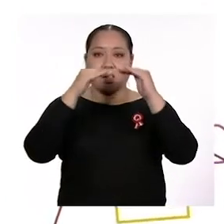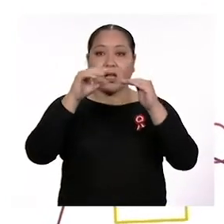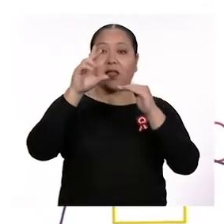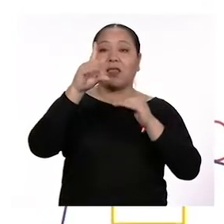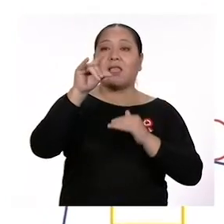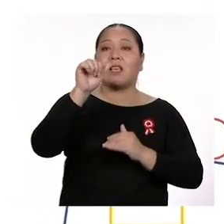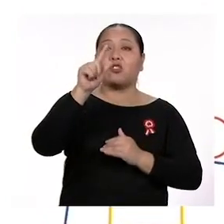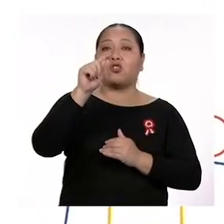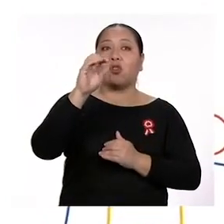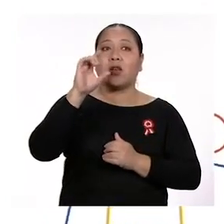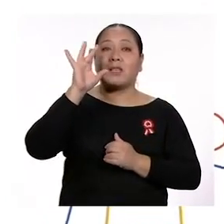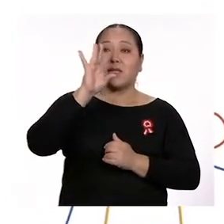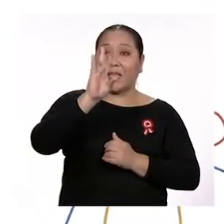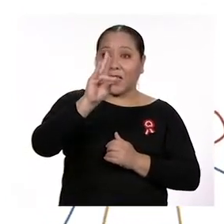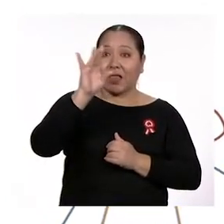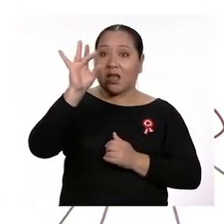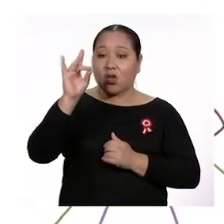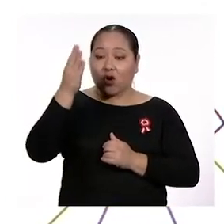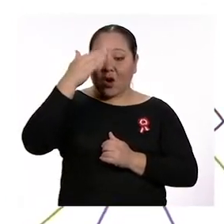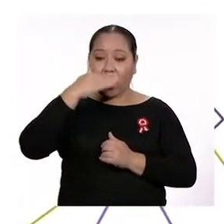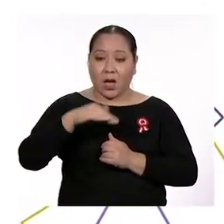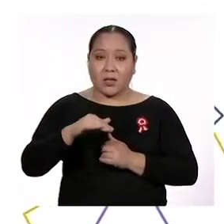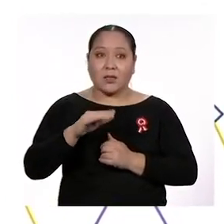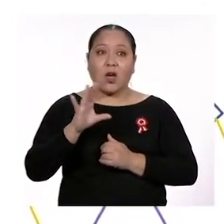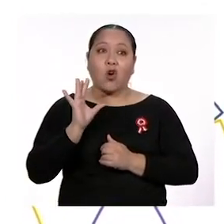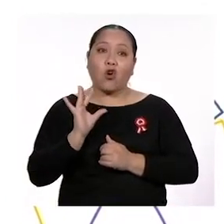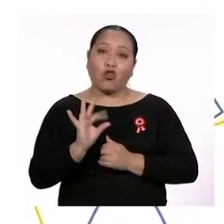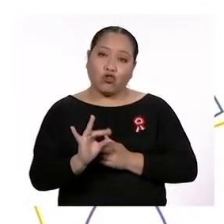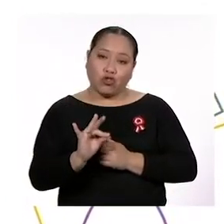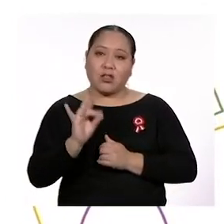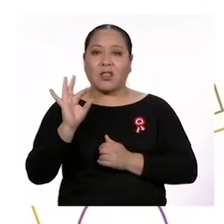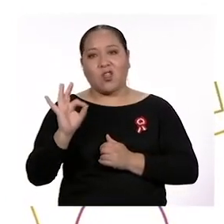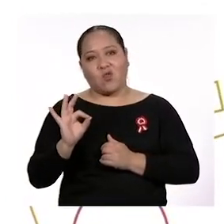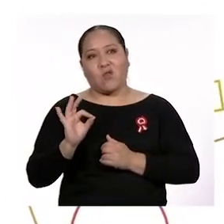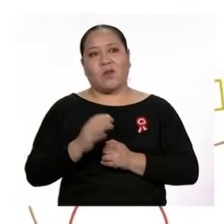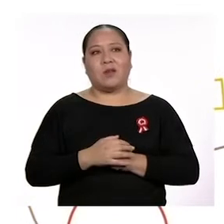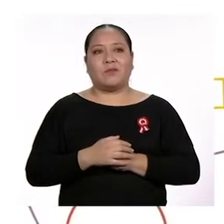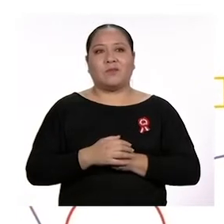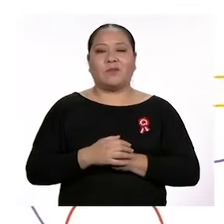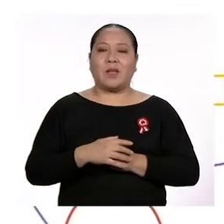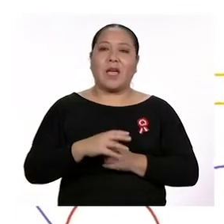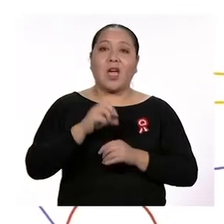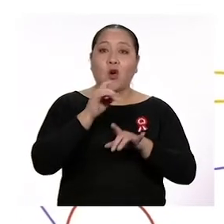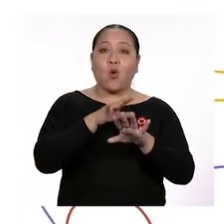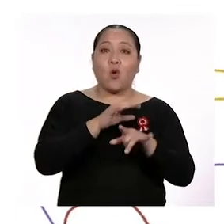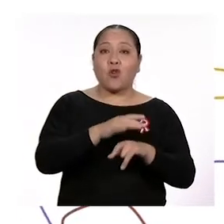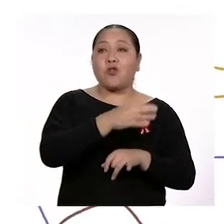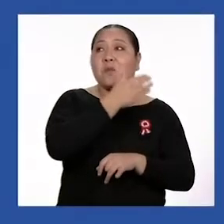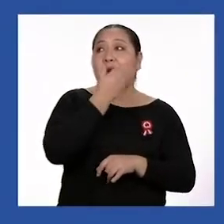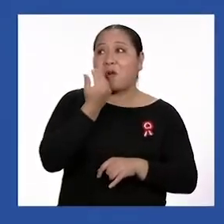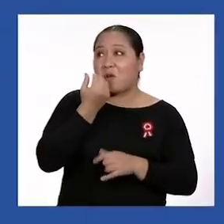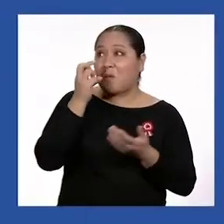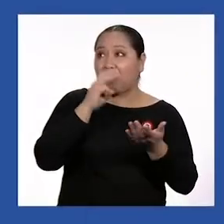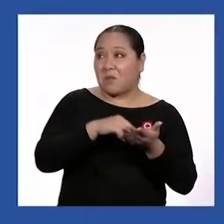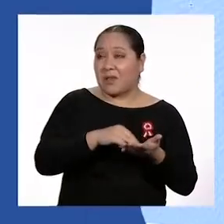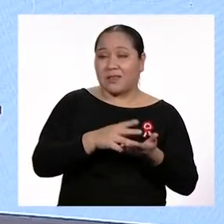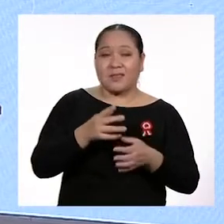se encuentra desde 78 hasta 89. O sea que en julio mejoró aún